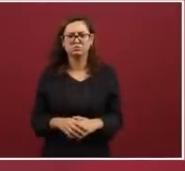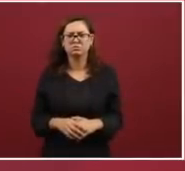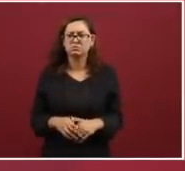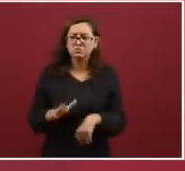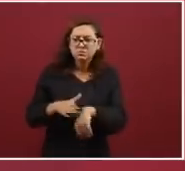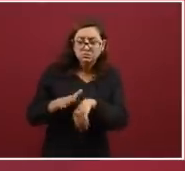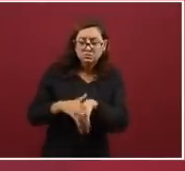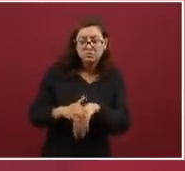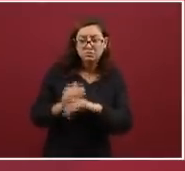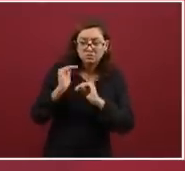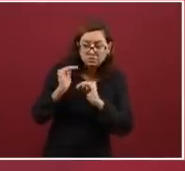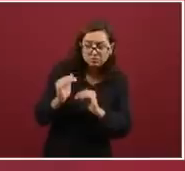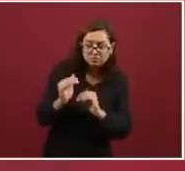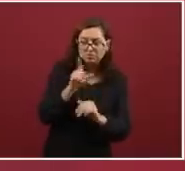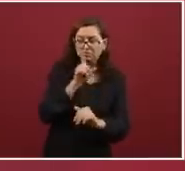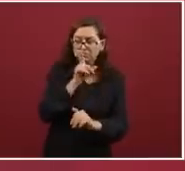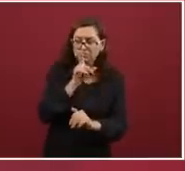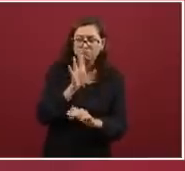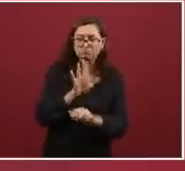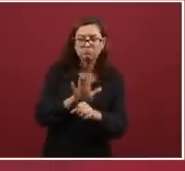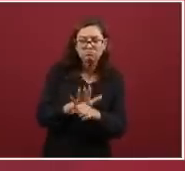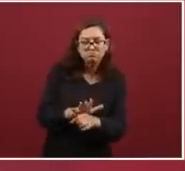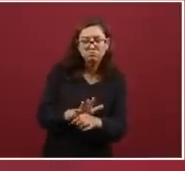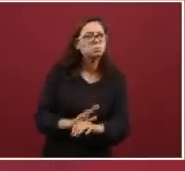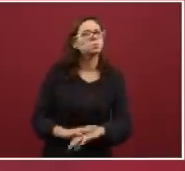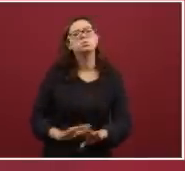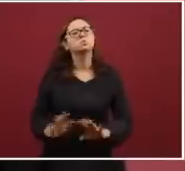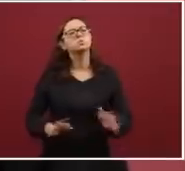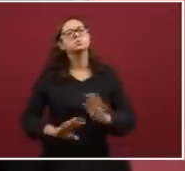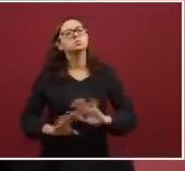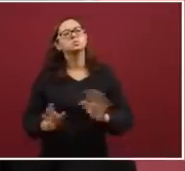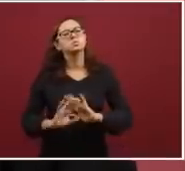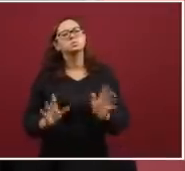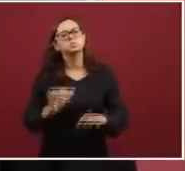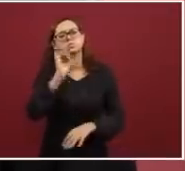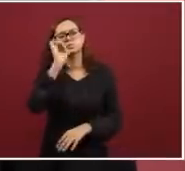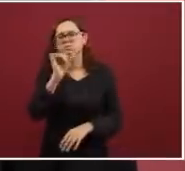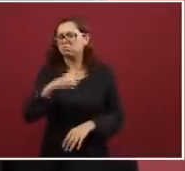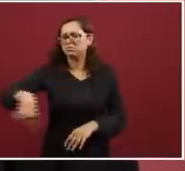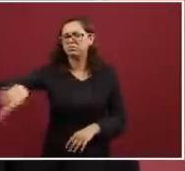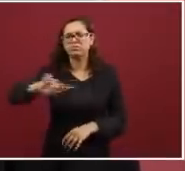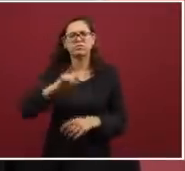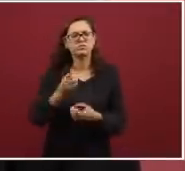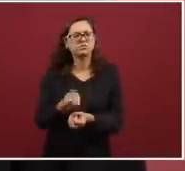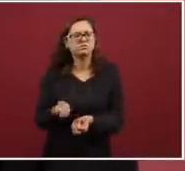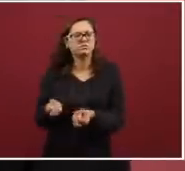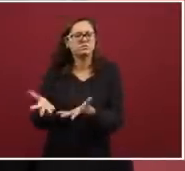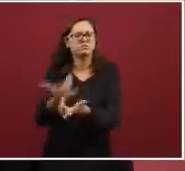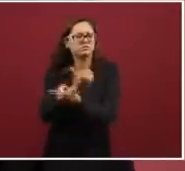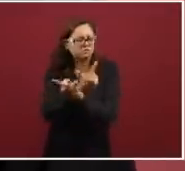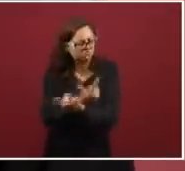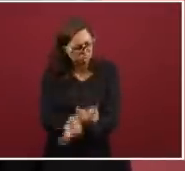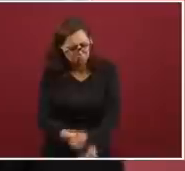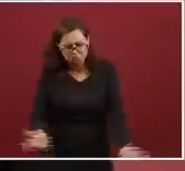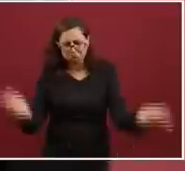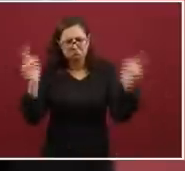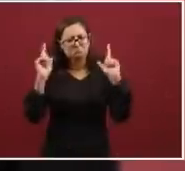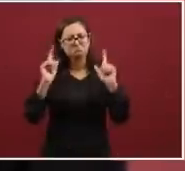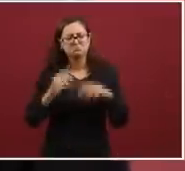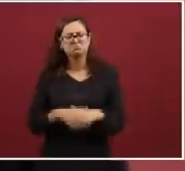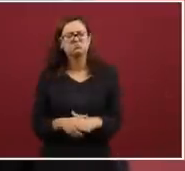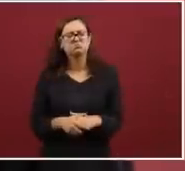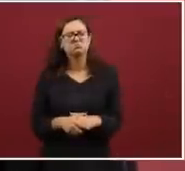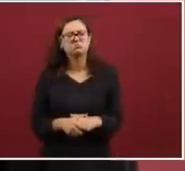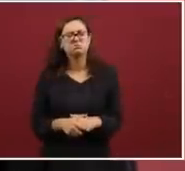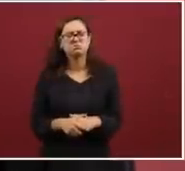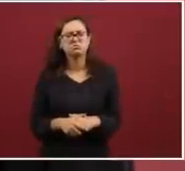periodismo, que no les dan línea, y también hay